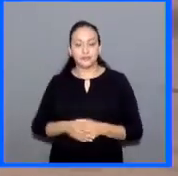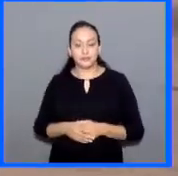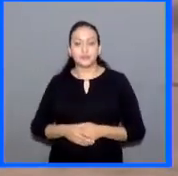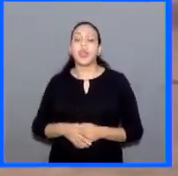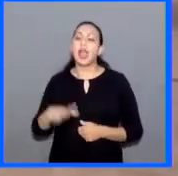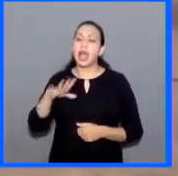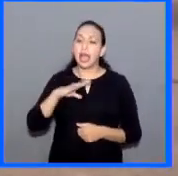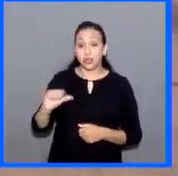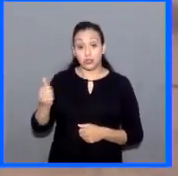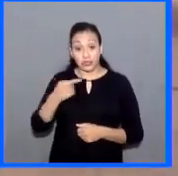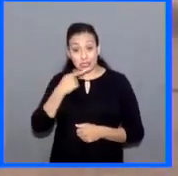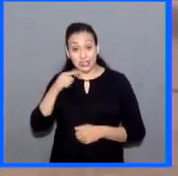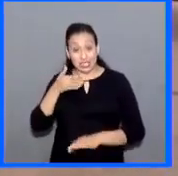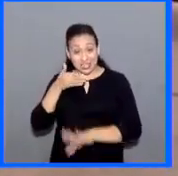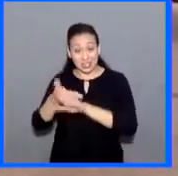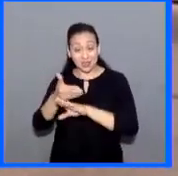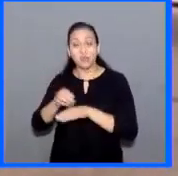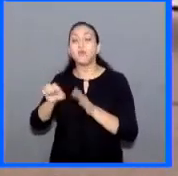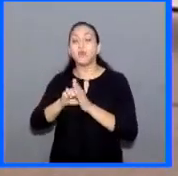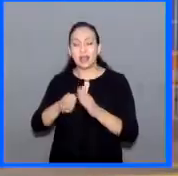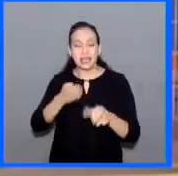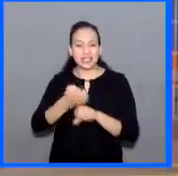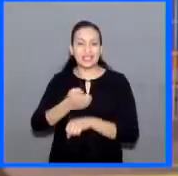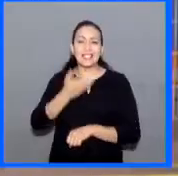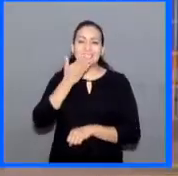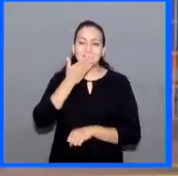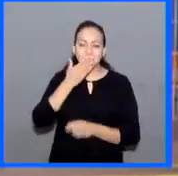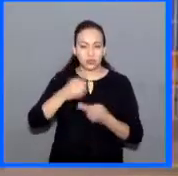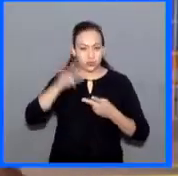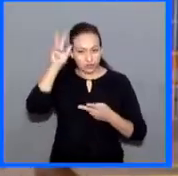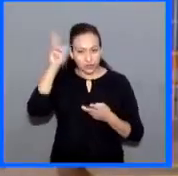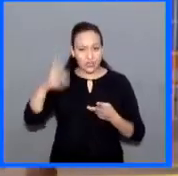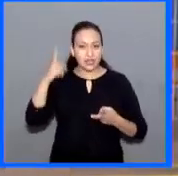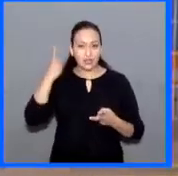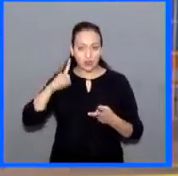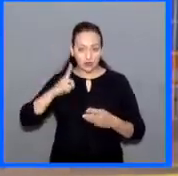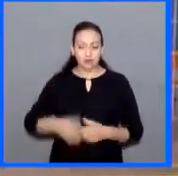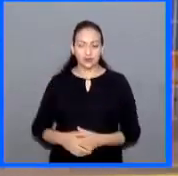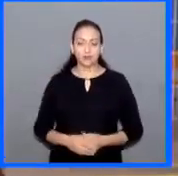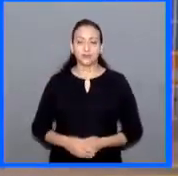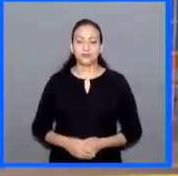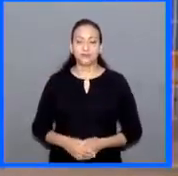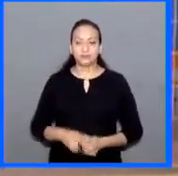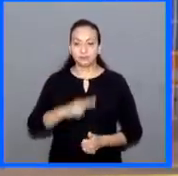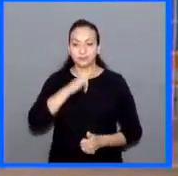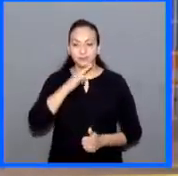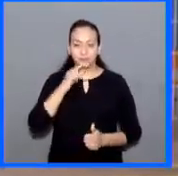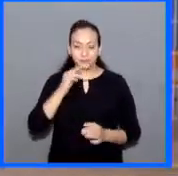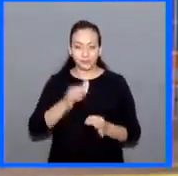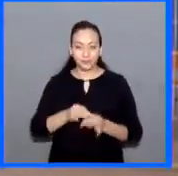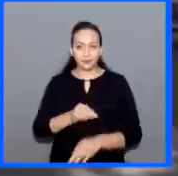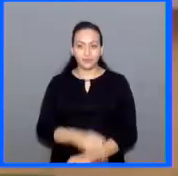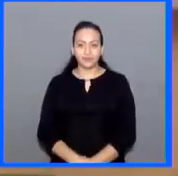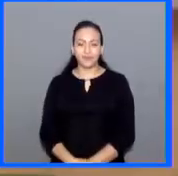en la materia en los estados de Sonora, Hidalgo y Durango. Para Plural TV, Marta